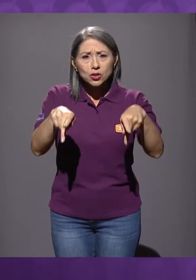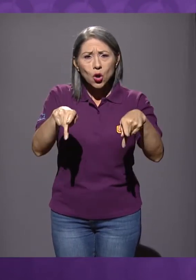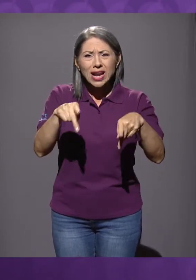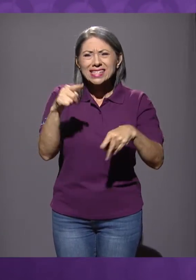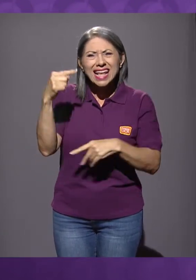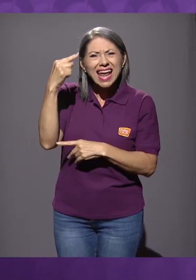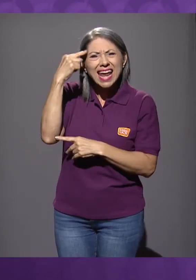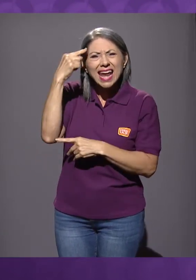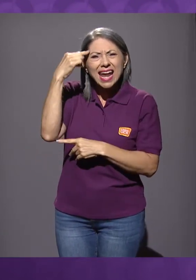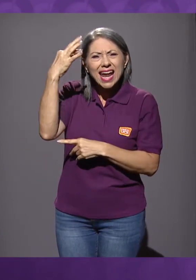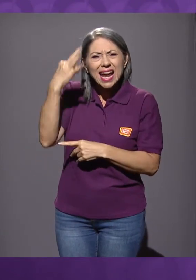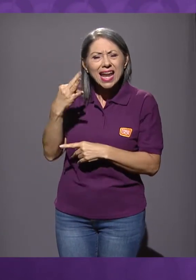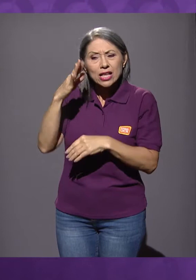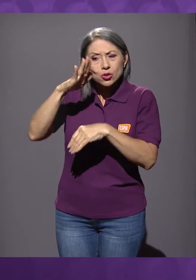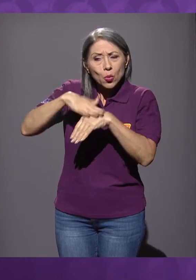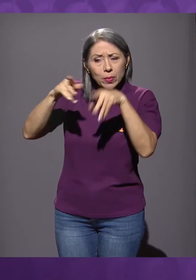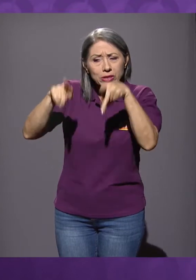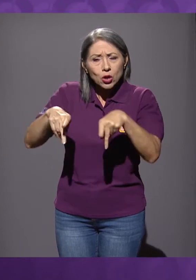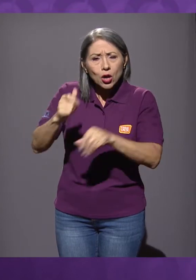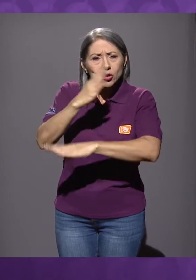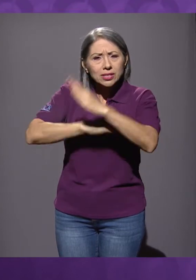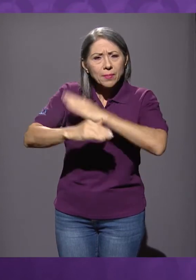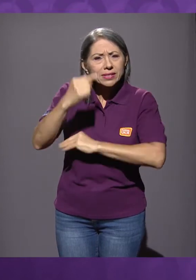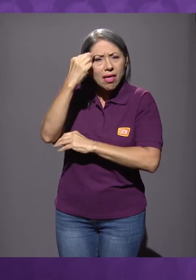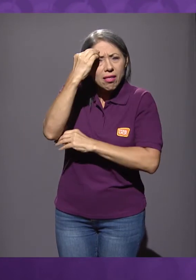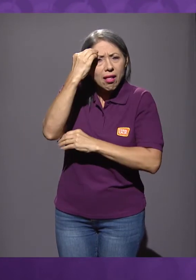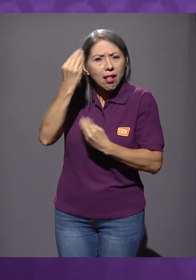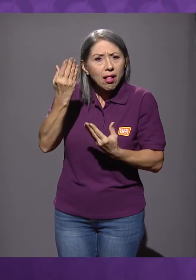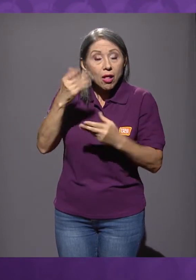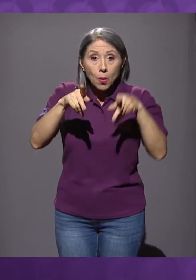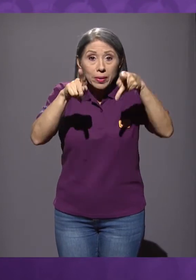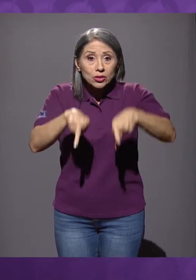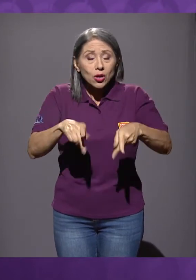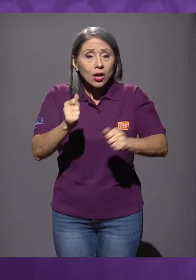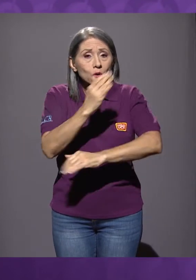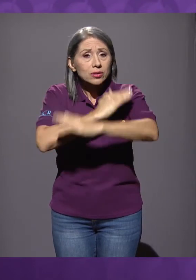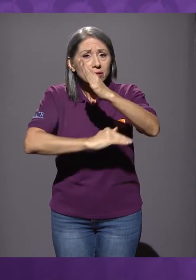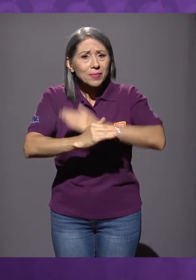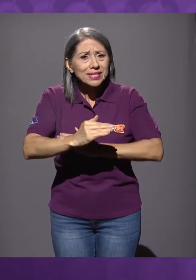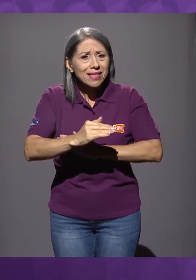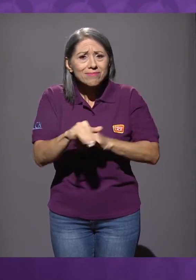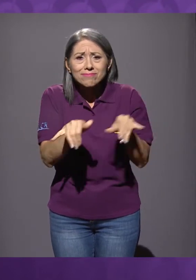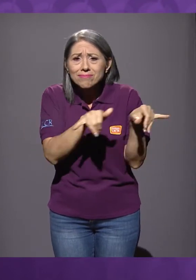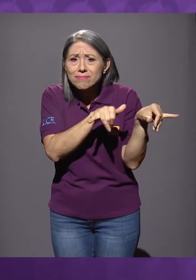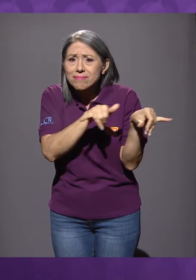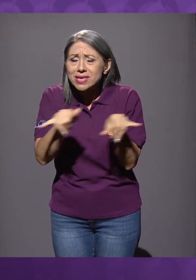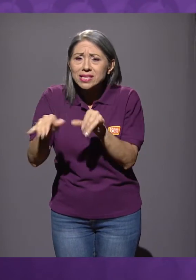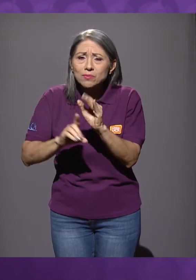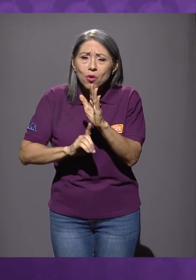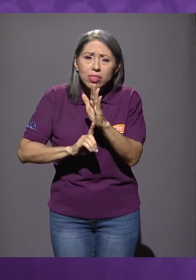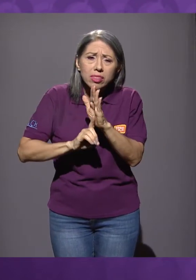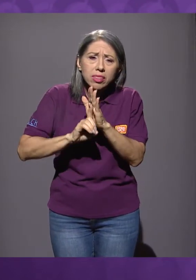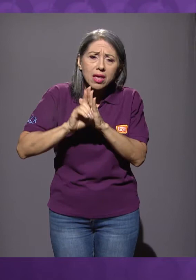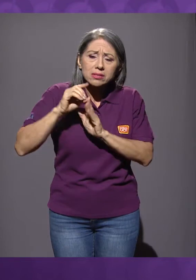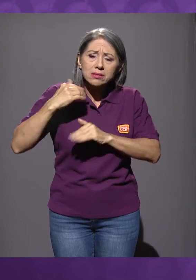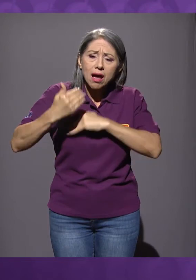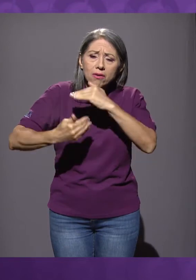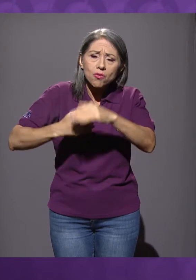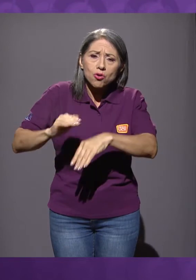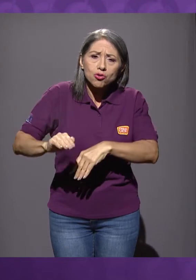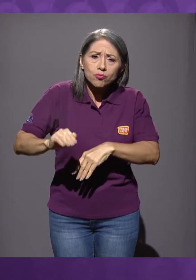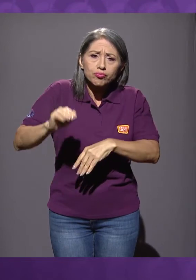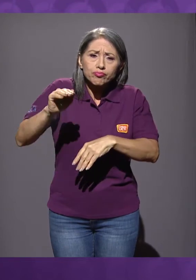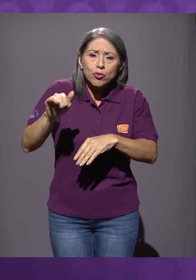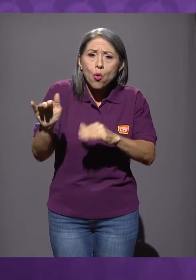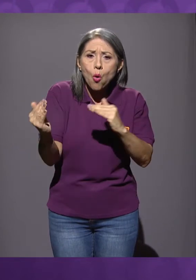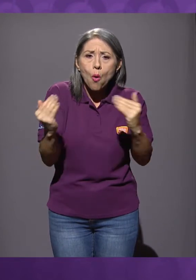una persona con discapacidad, ¿verdad? Una persona con discapacidad tiene el mismo desarrollo evolutivo que tenemos todos